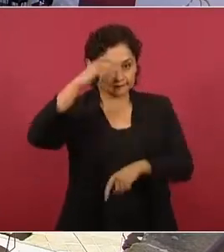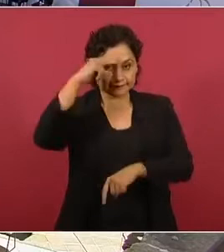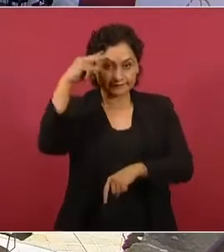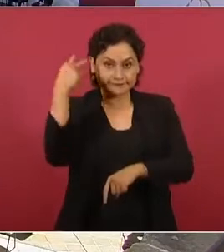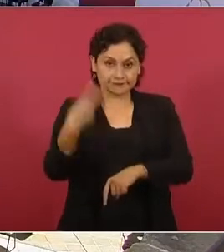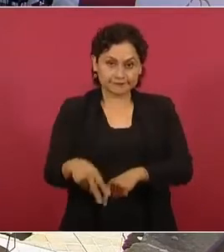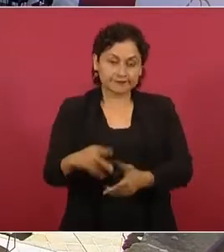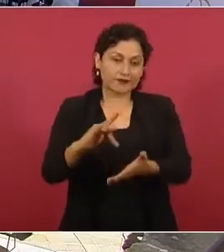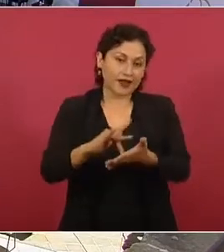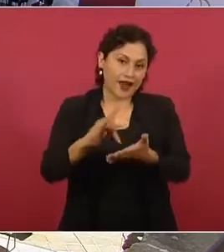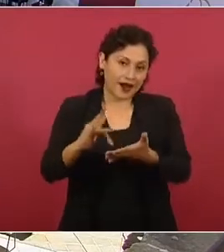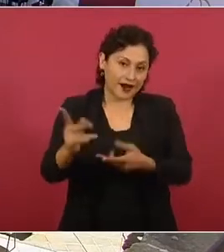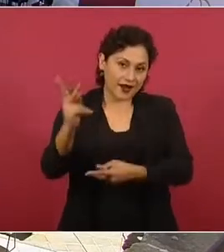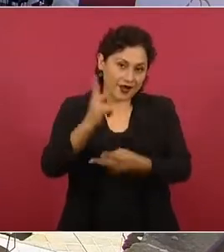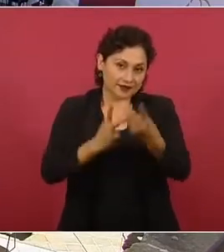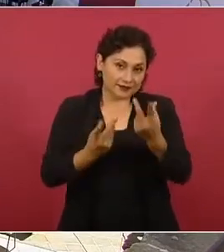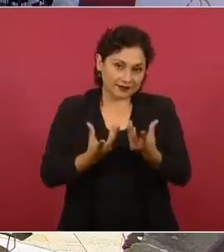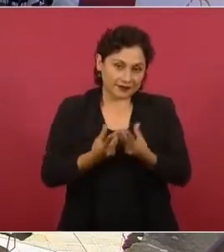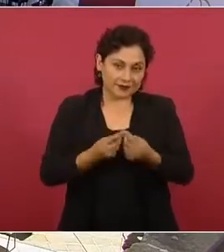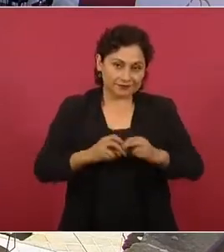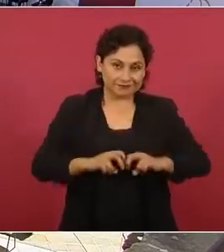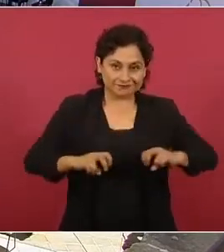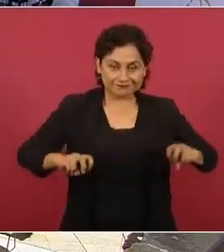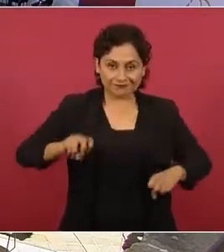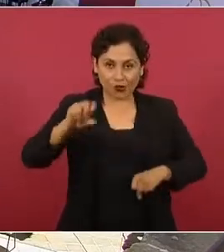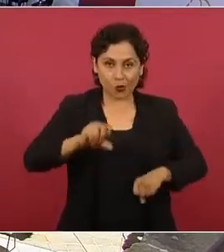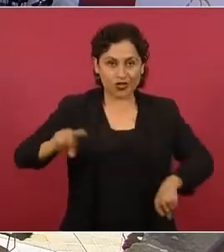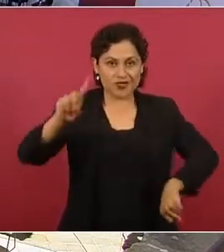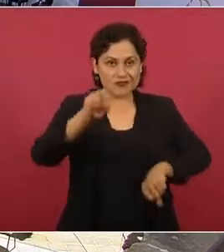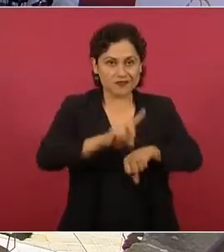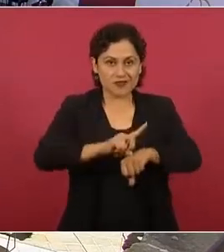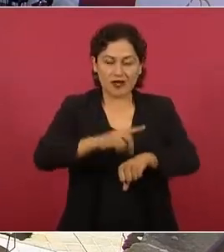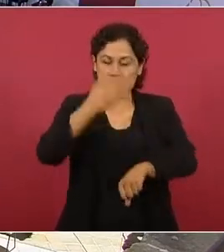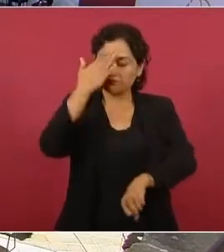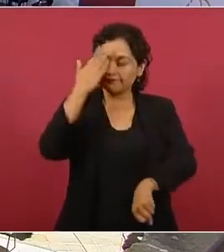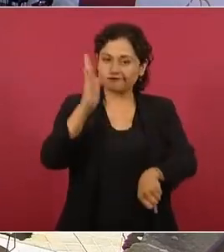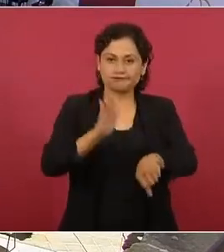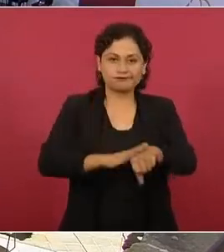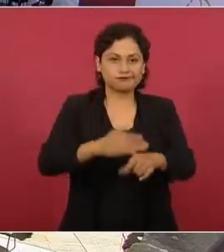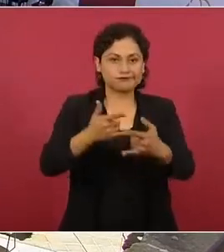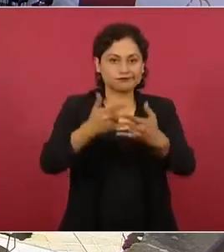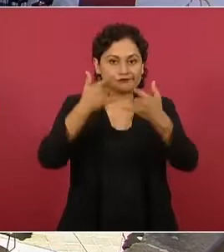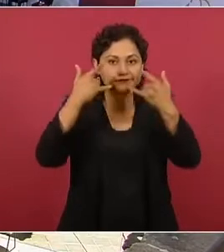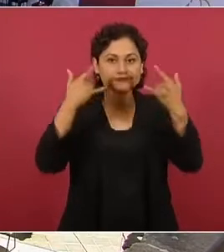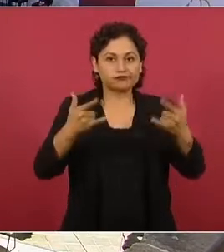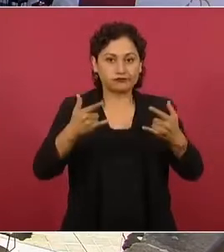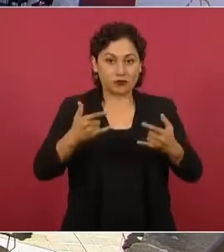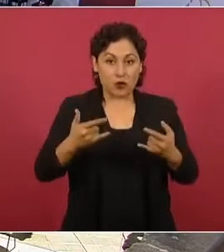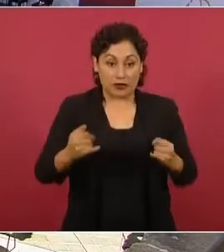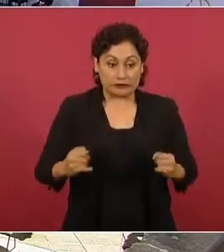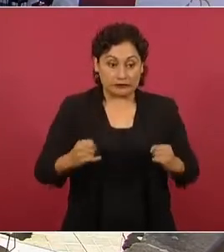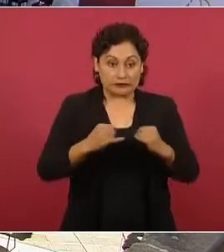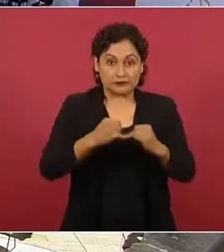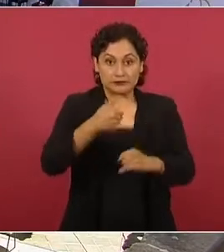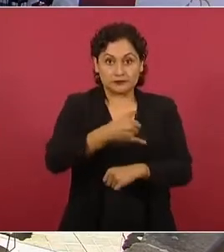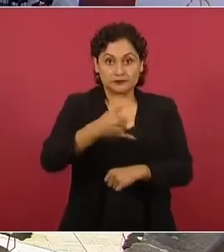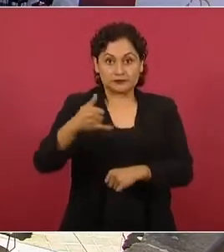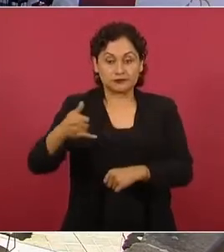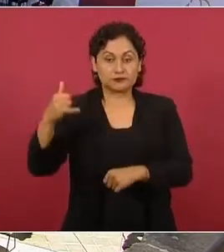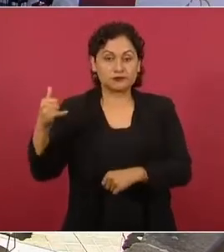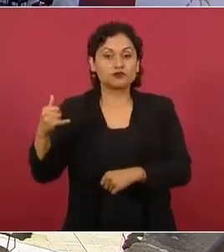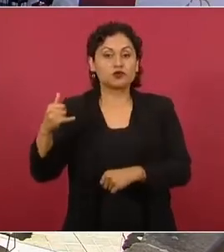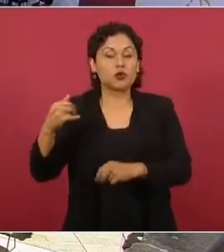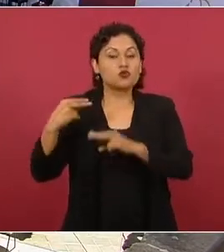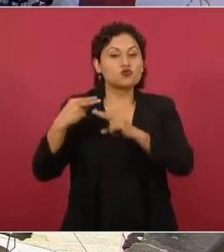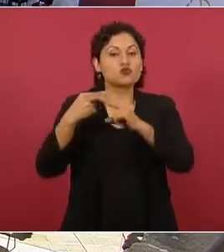acompañarnos en este día histórico en que esta gran institución cumple los primeros 50 años de vida. Saludo también